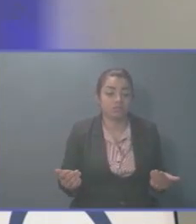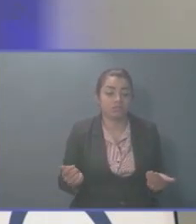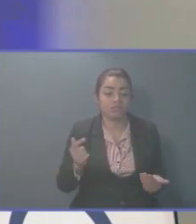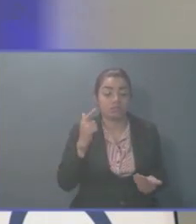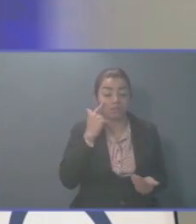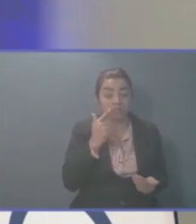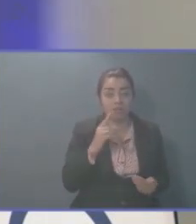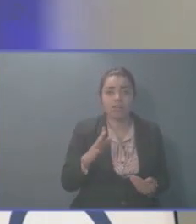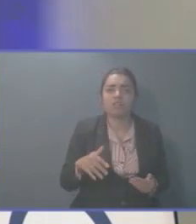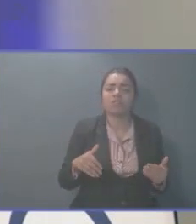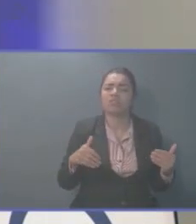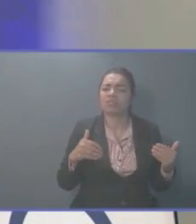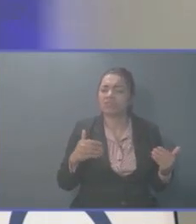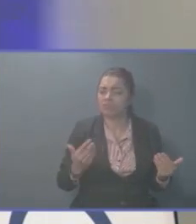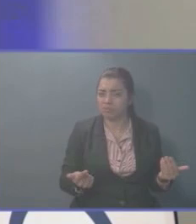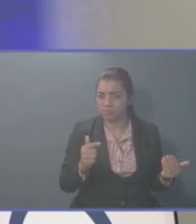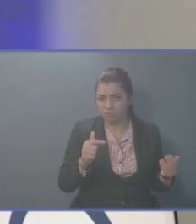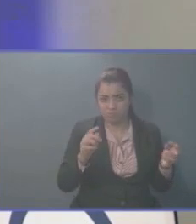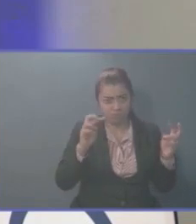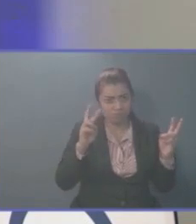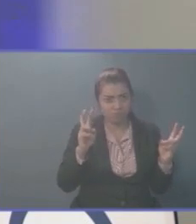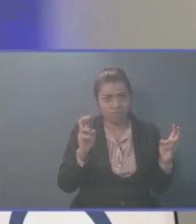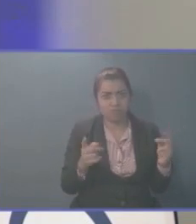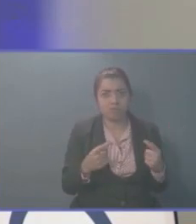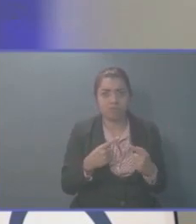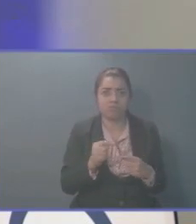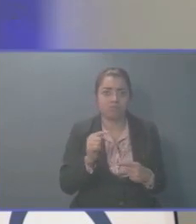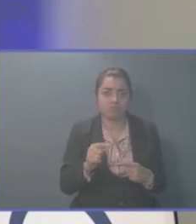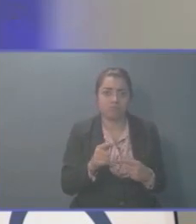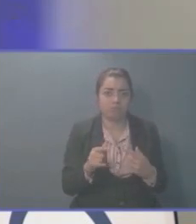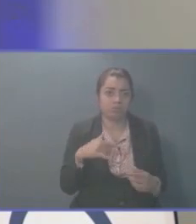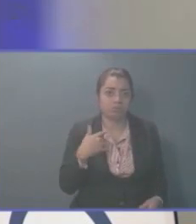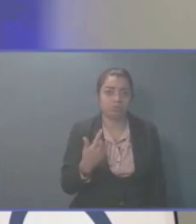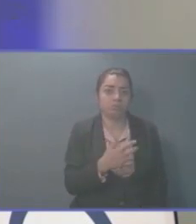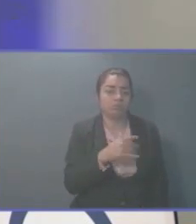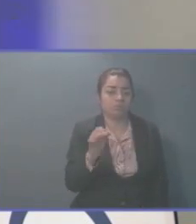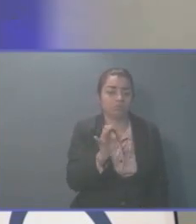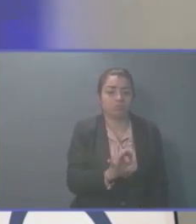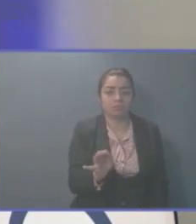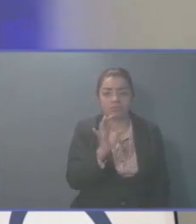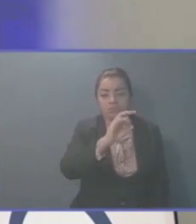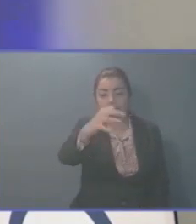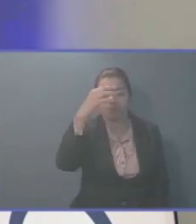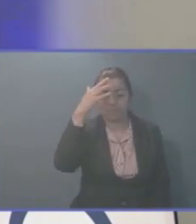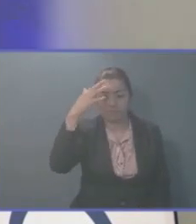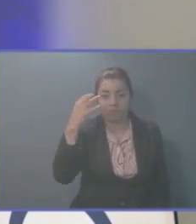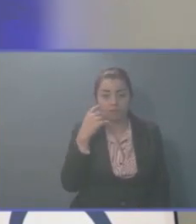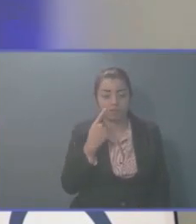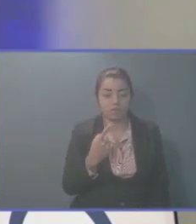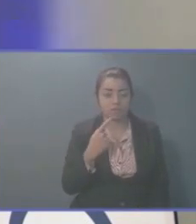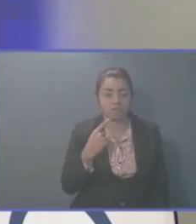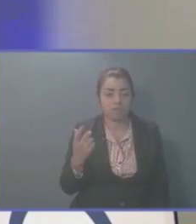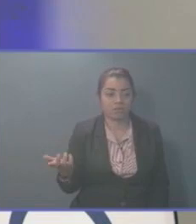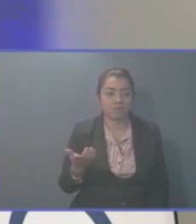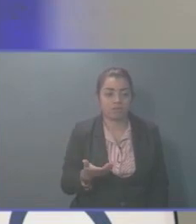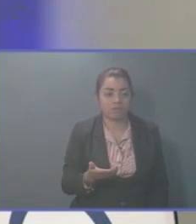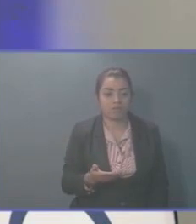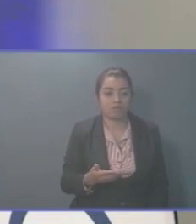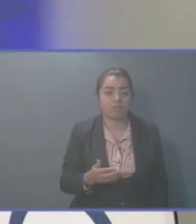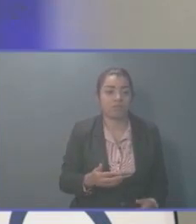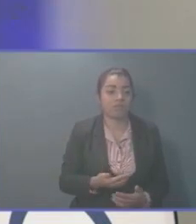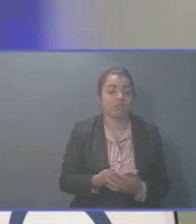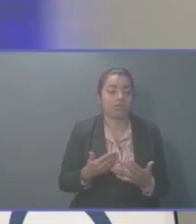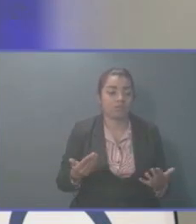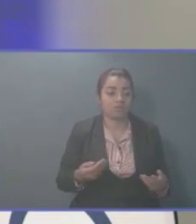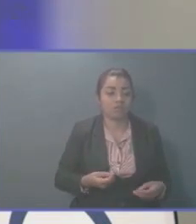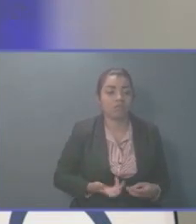Entonces, ¿por qué utilizar ese tema cuando se supone que hemos mejorado? Yo creo que en esto hay tanto que decir.